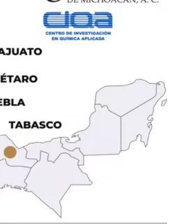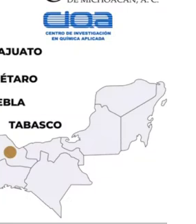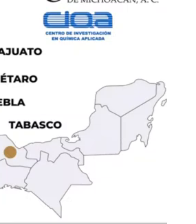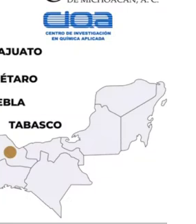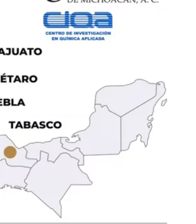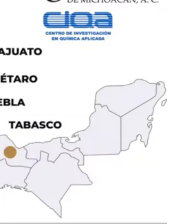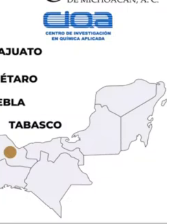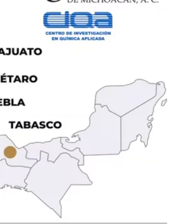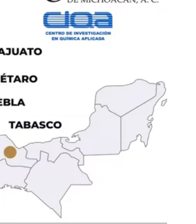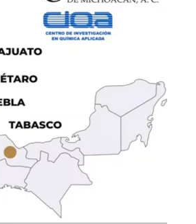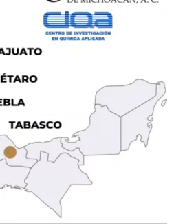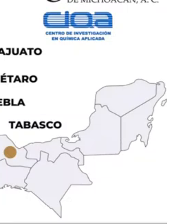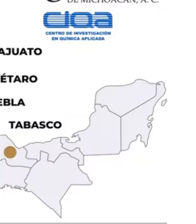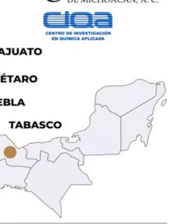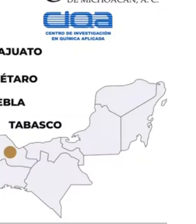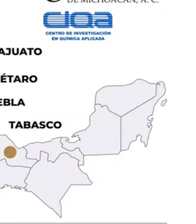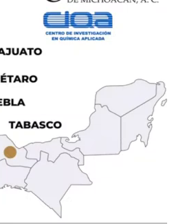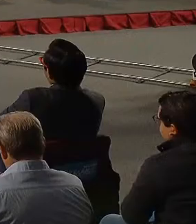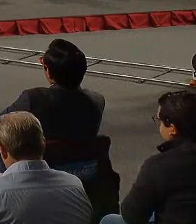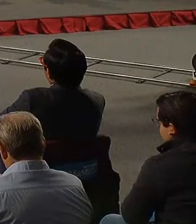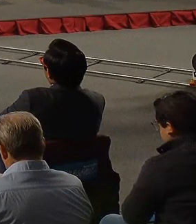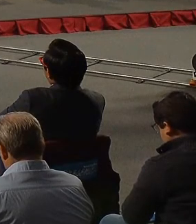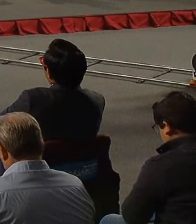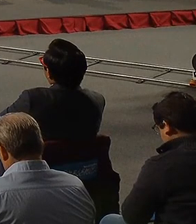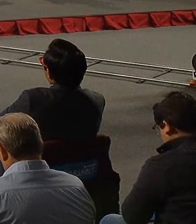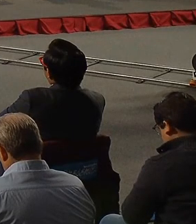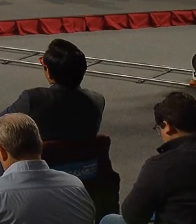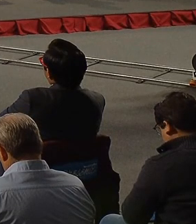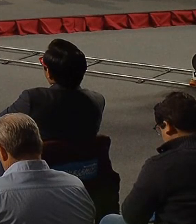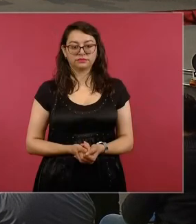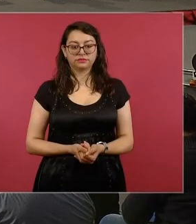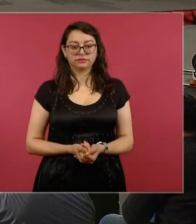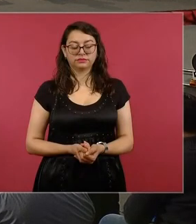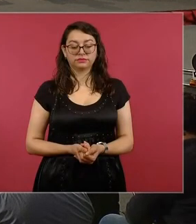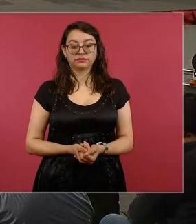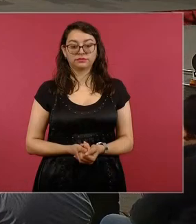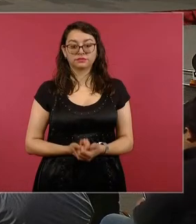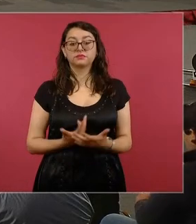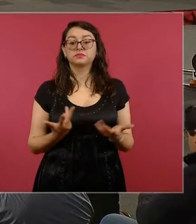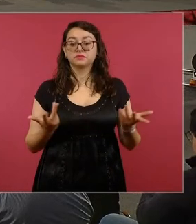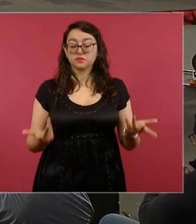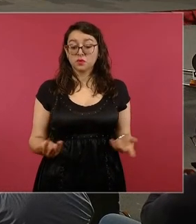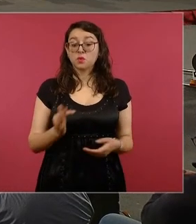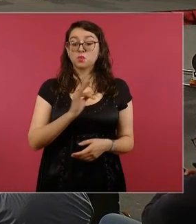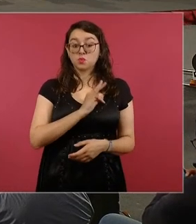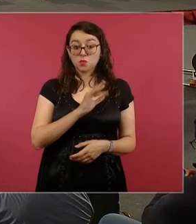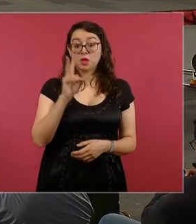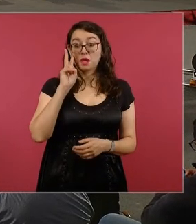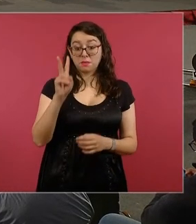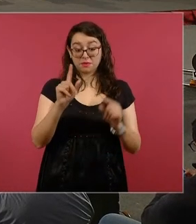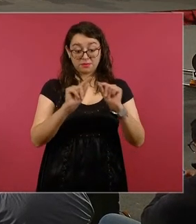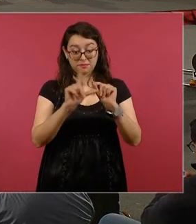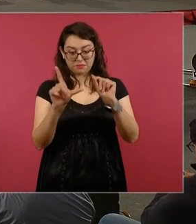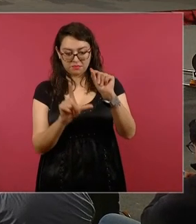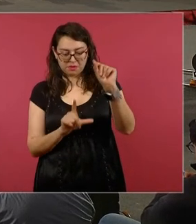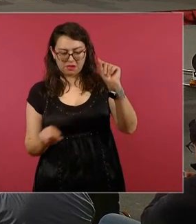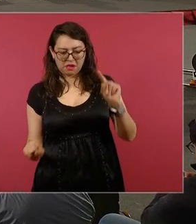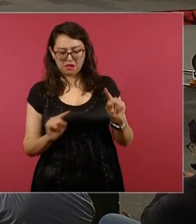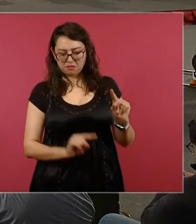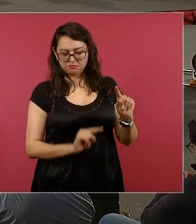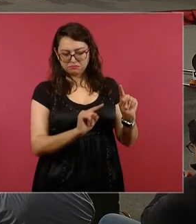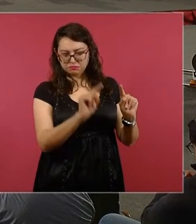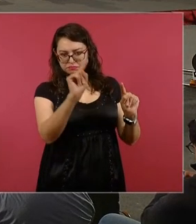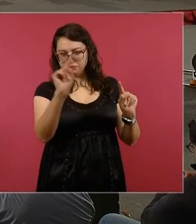una observación segura del eclipse. Ahí están mostradas en ese mapa las actividades y las